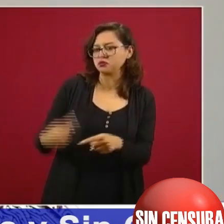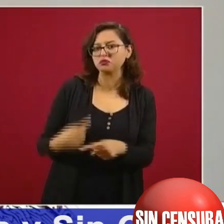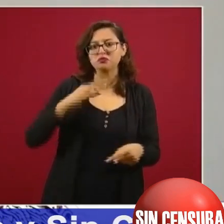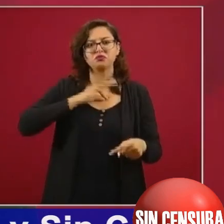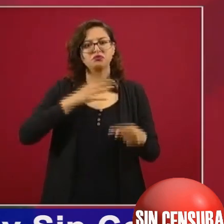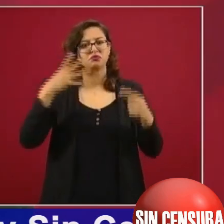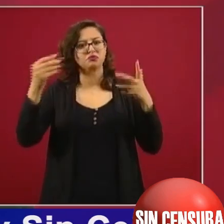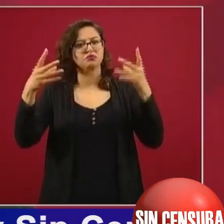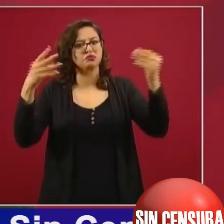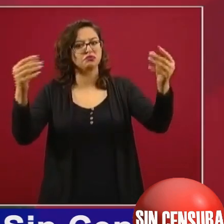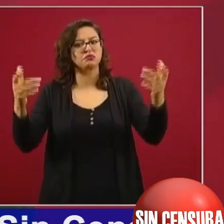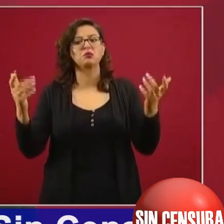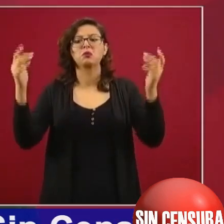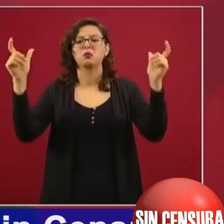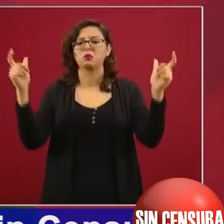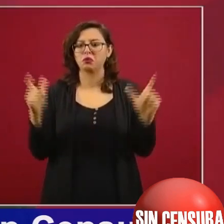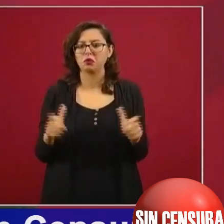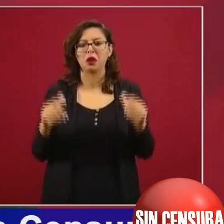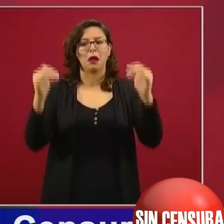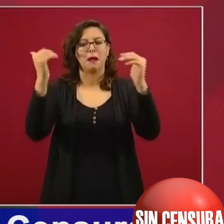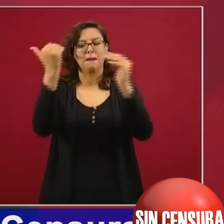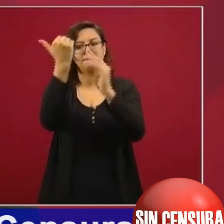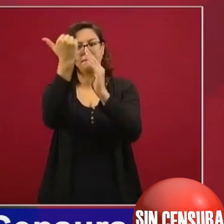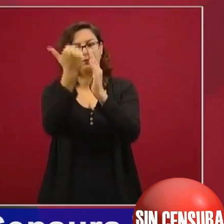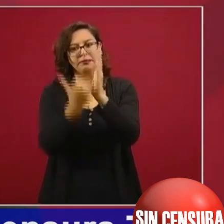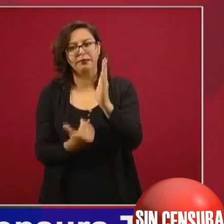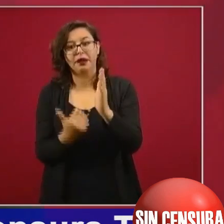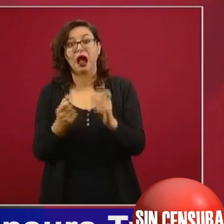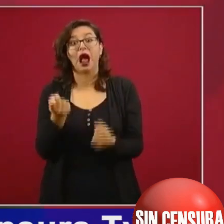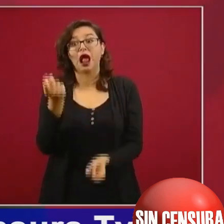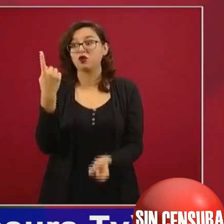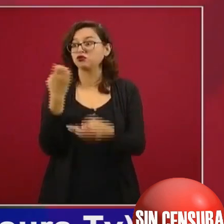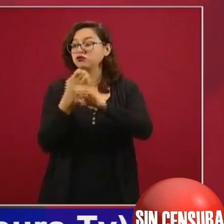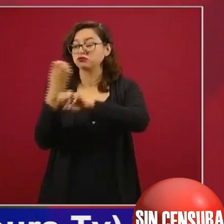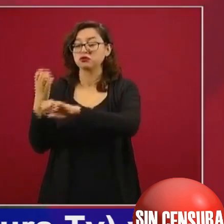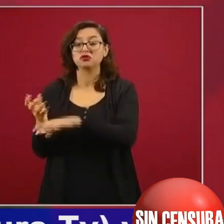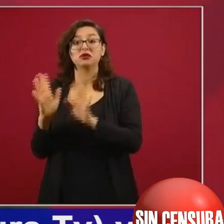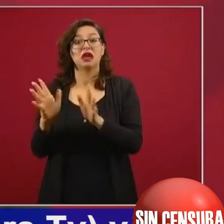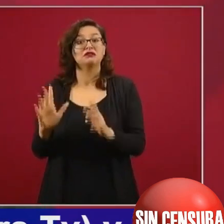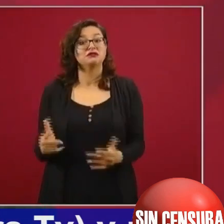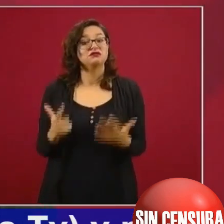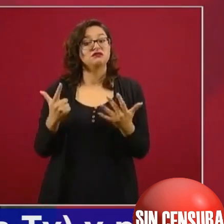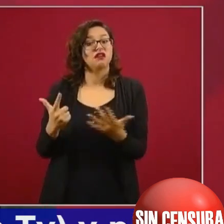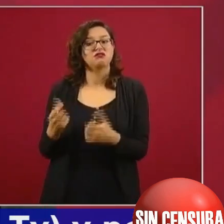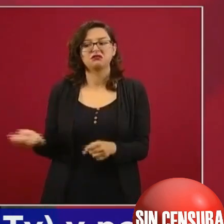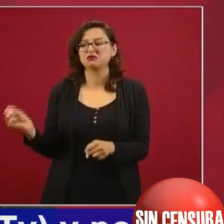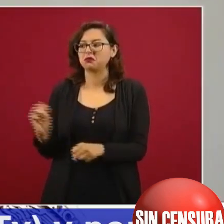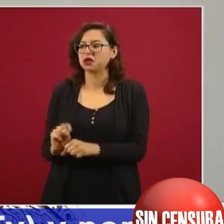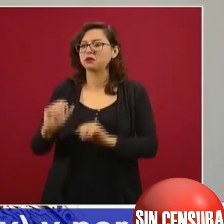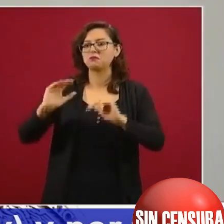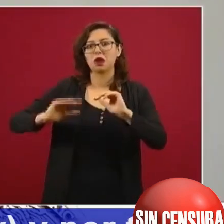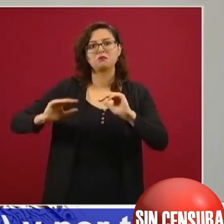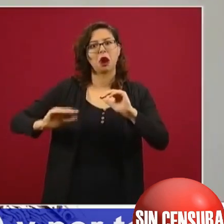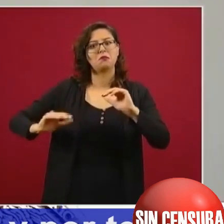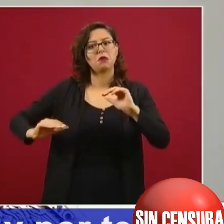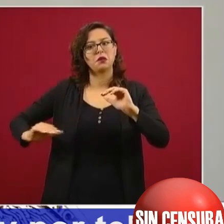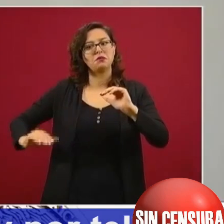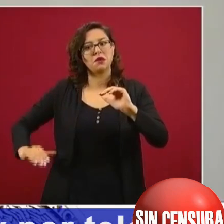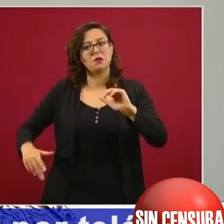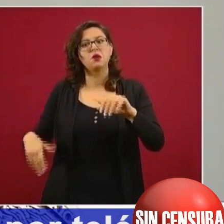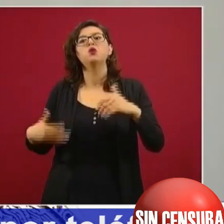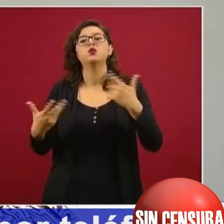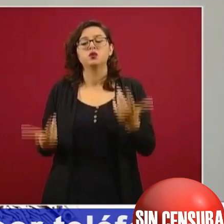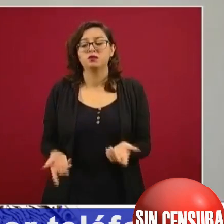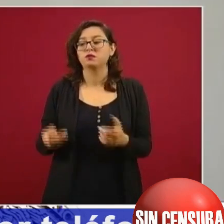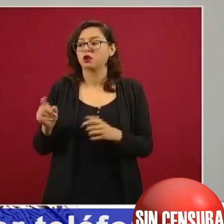y algunas ya hasta 7 semanas sostenidas de reducción en la epidemia, tanto en la ocurrencia de nuevos